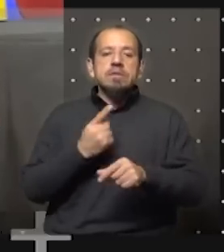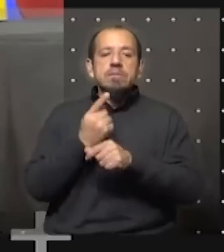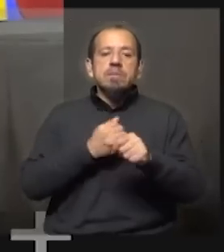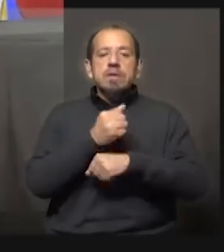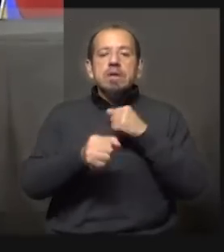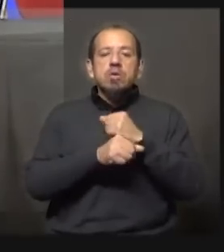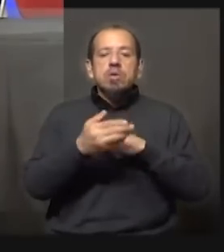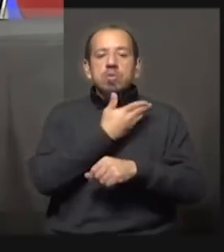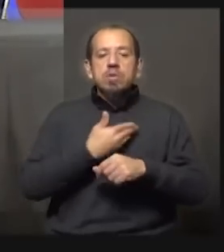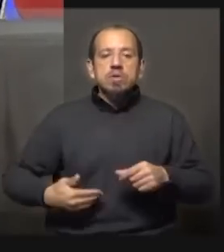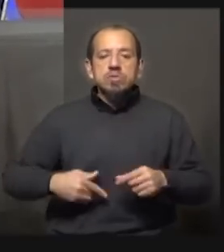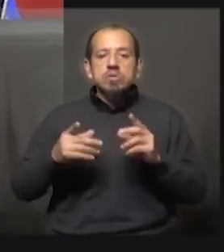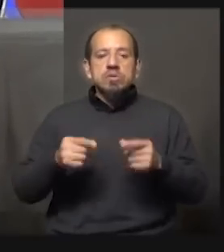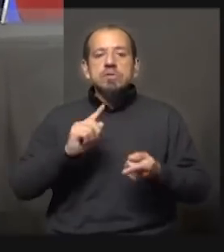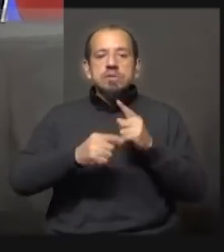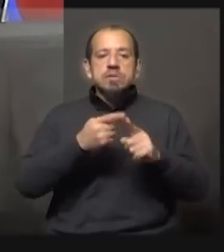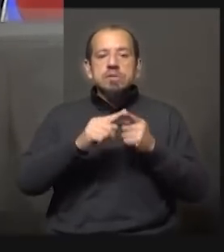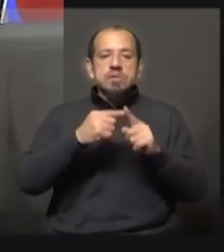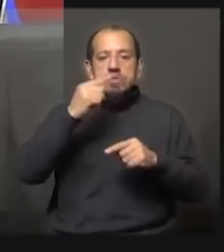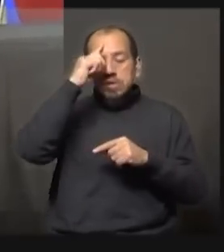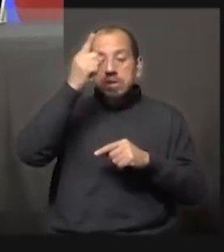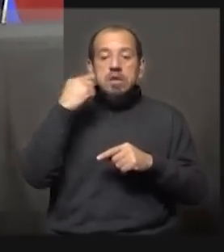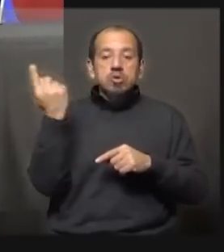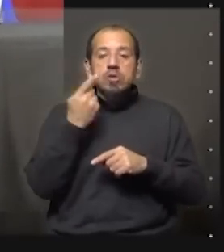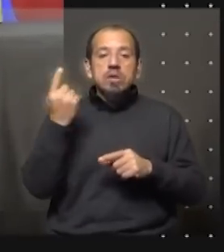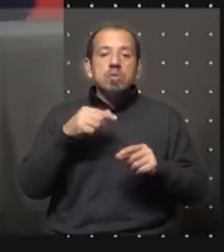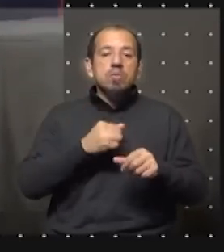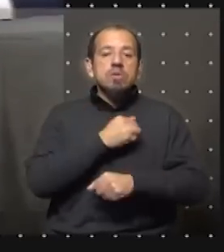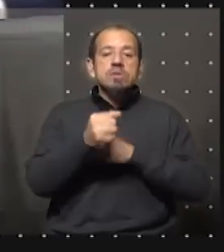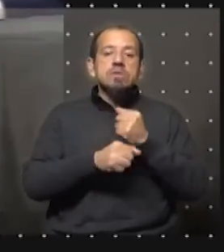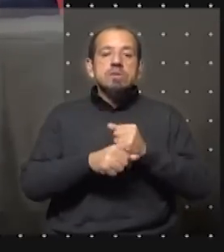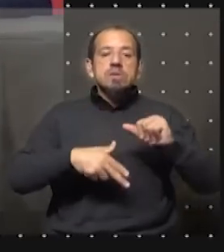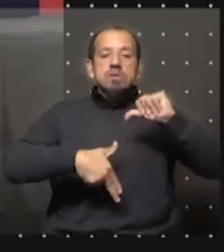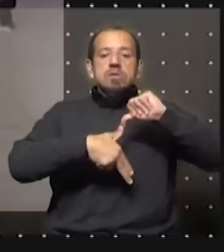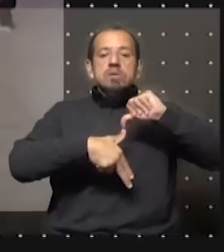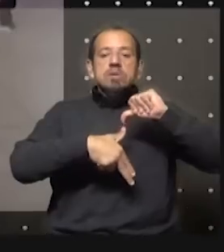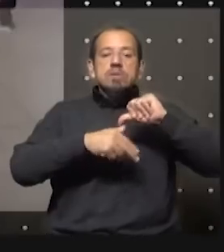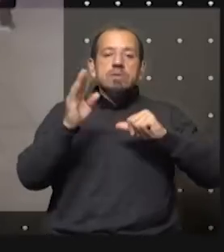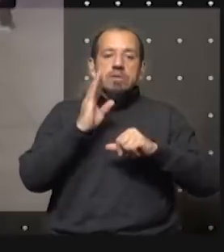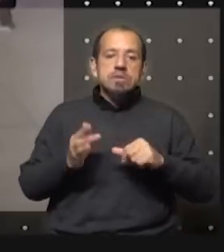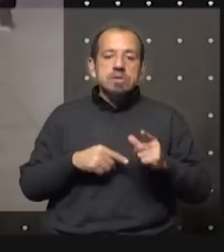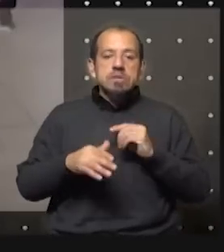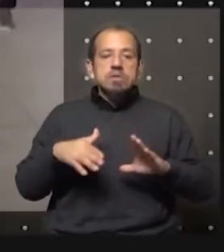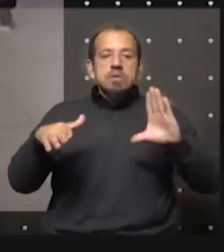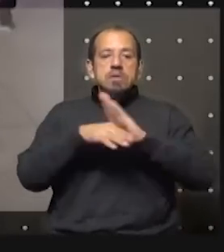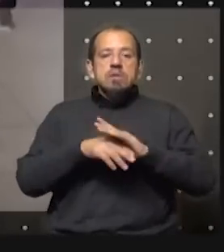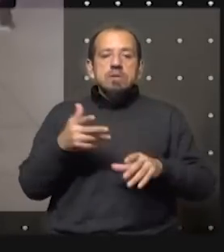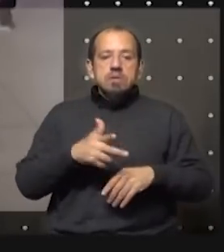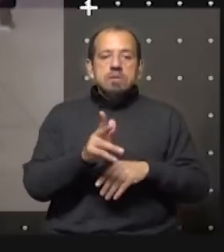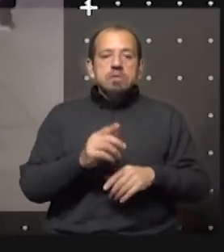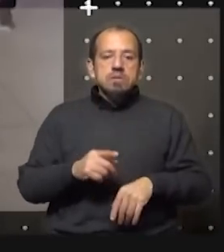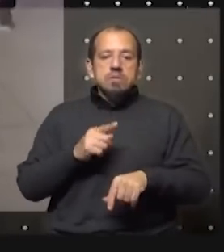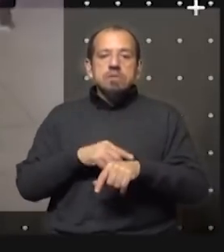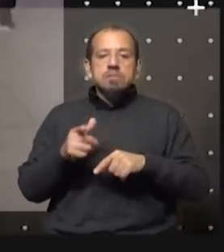gobierno que en materia de relaciones internacionales fue definido como el año de latinoamérica para Brasil coincidirá esa fecha con los plazos para